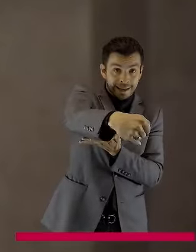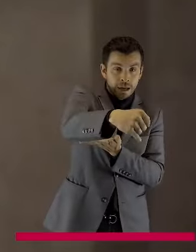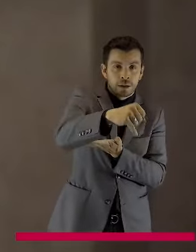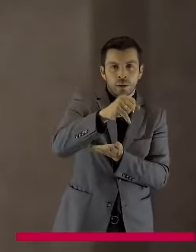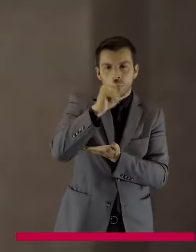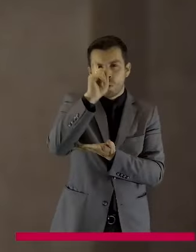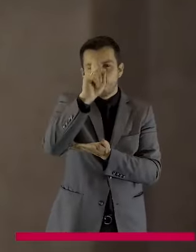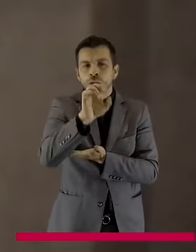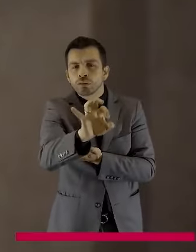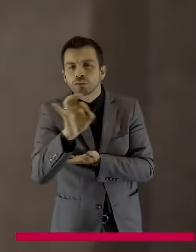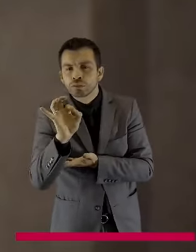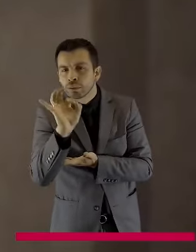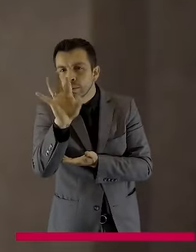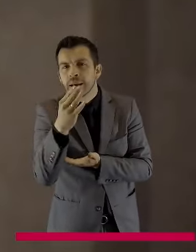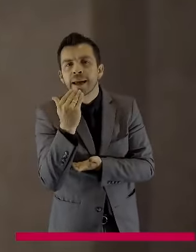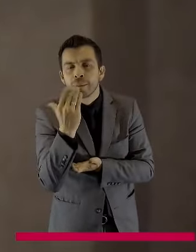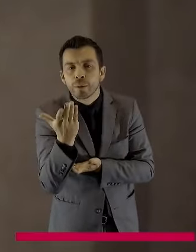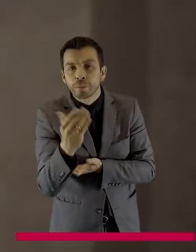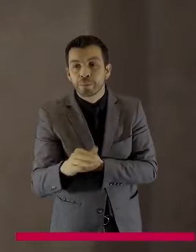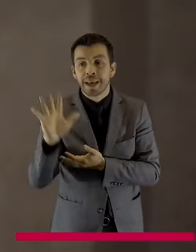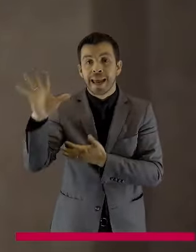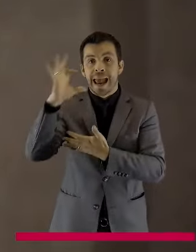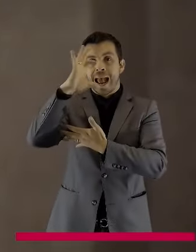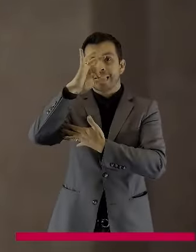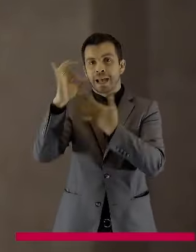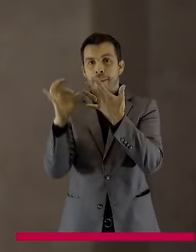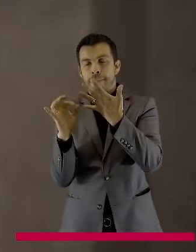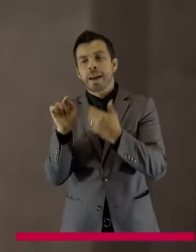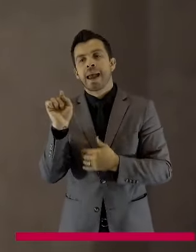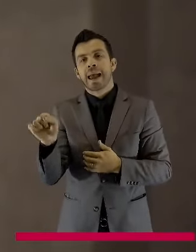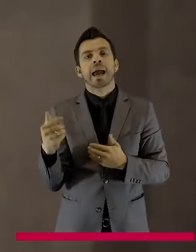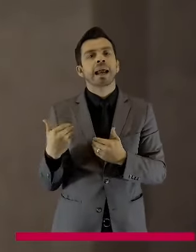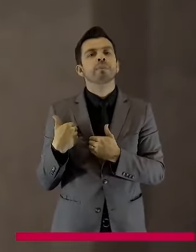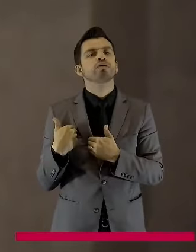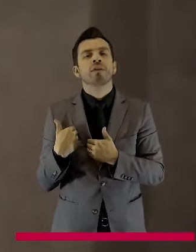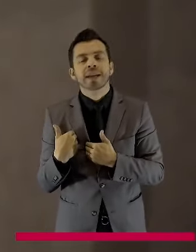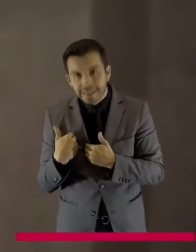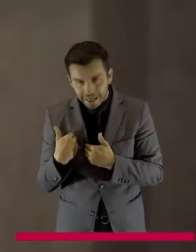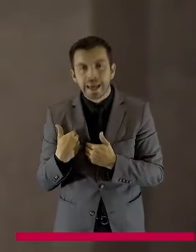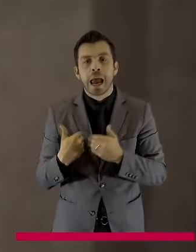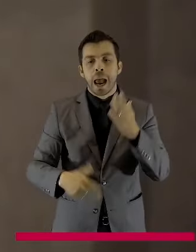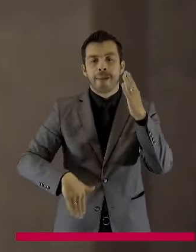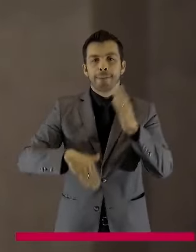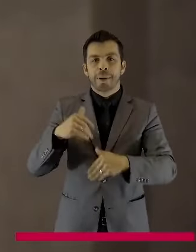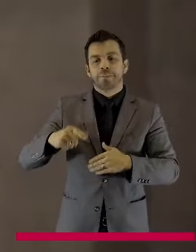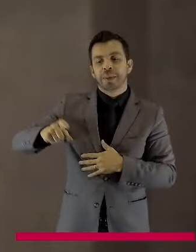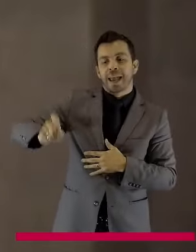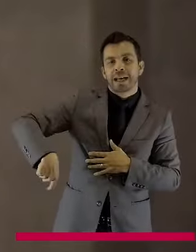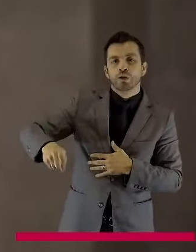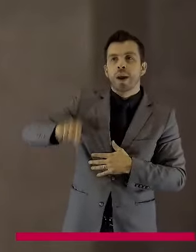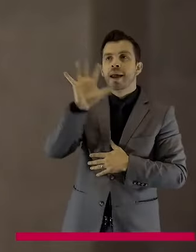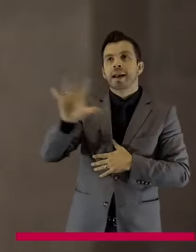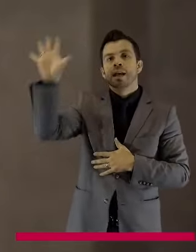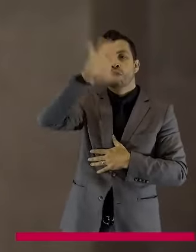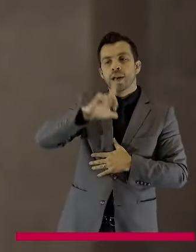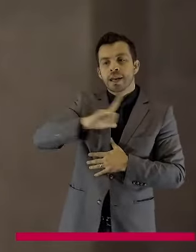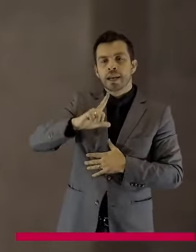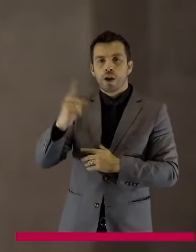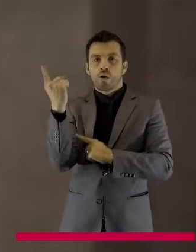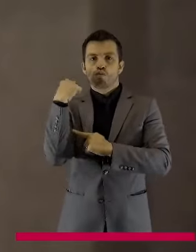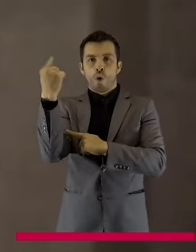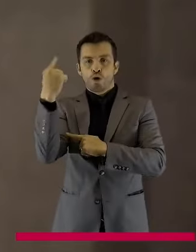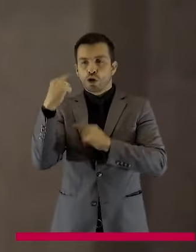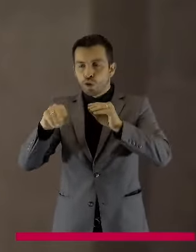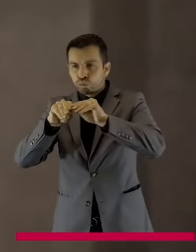mencionar solo uno, que la ESAD diseñará e implementará unas escuelas regionales de liderazgo político desde